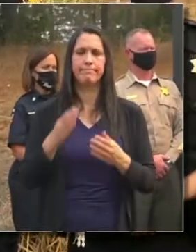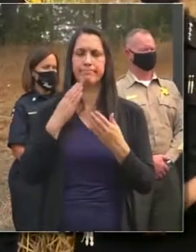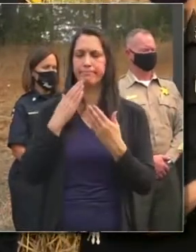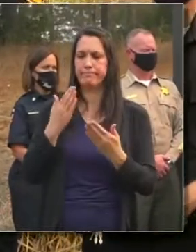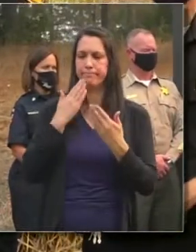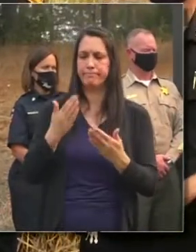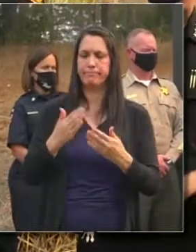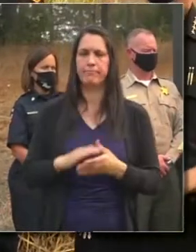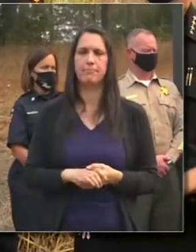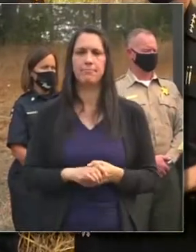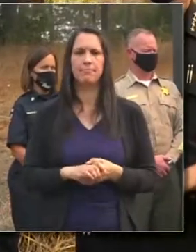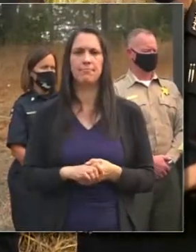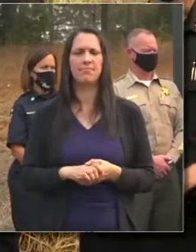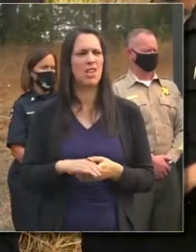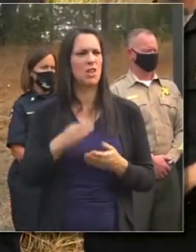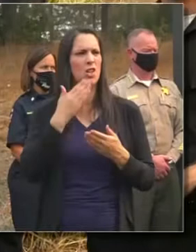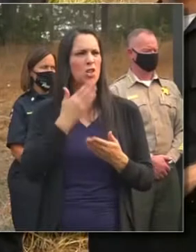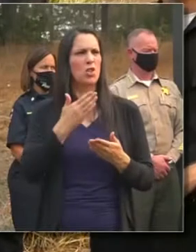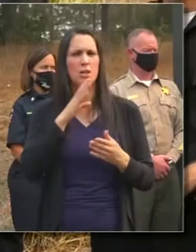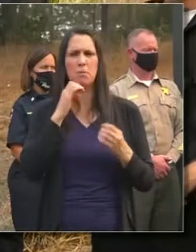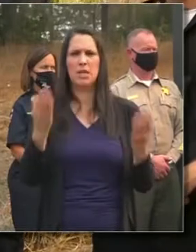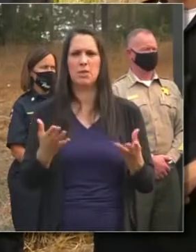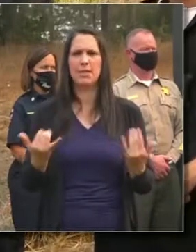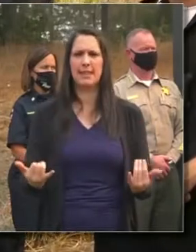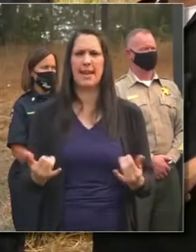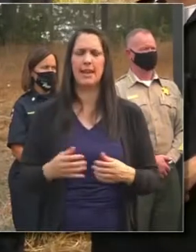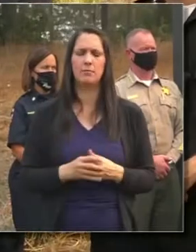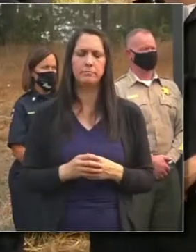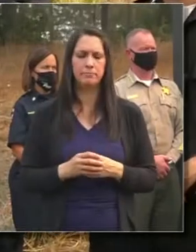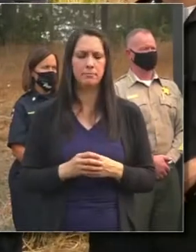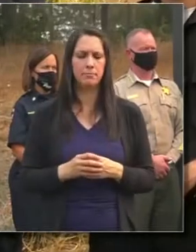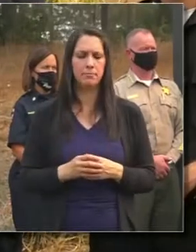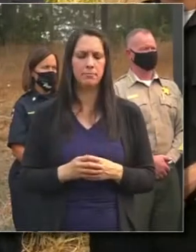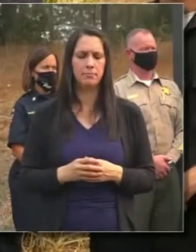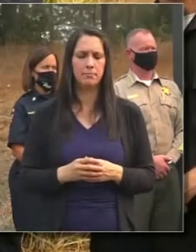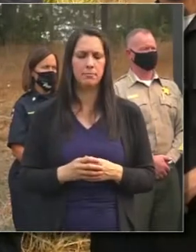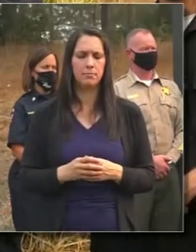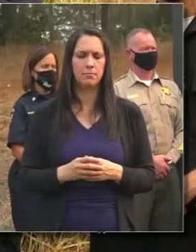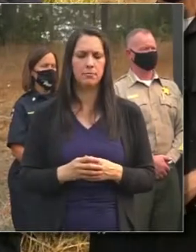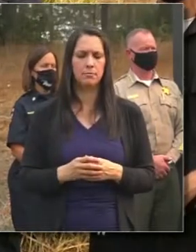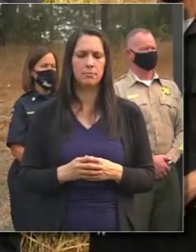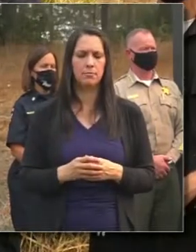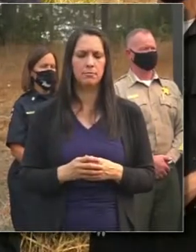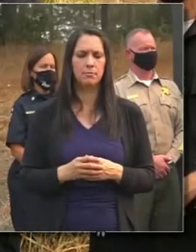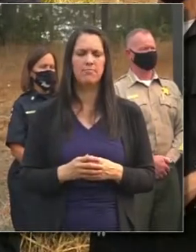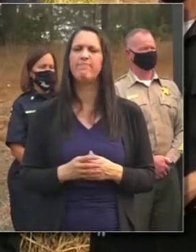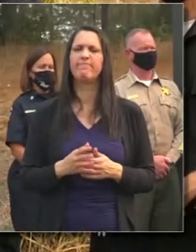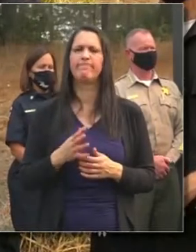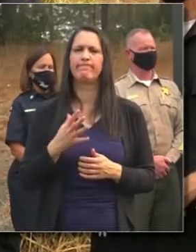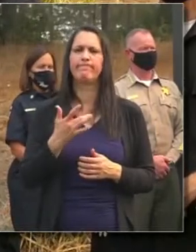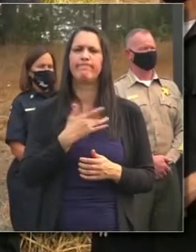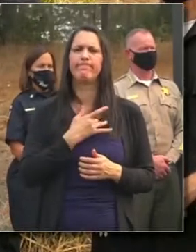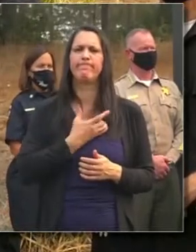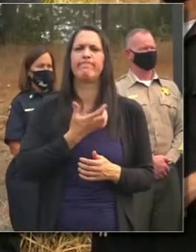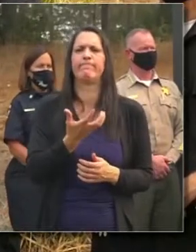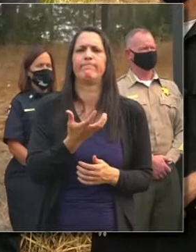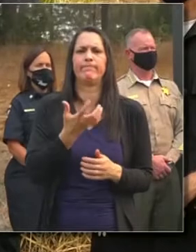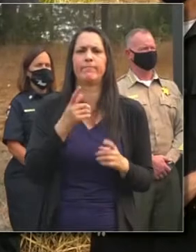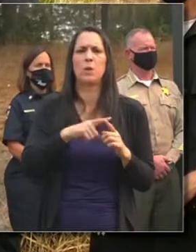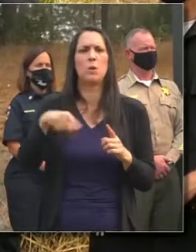gracias qué bueno estar aquí con ustedes en primer lugar quiero quiero decirles